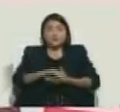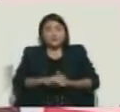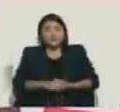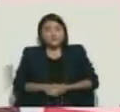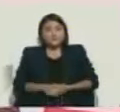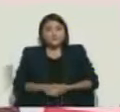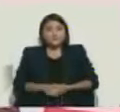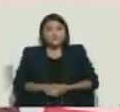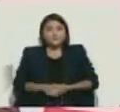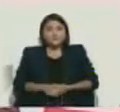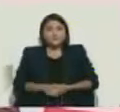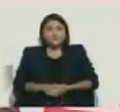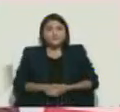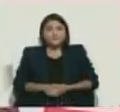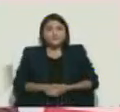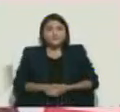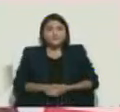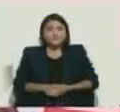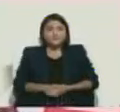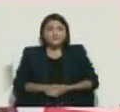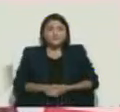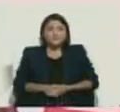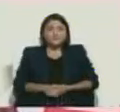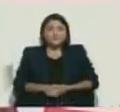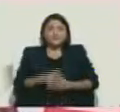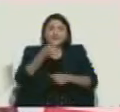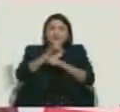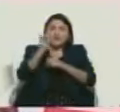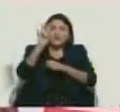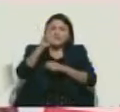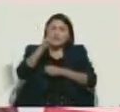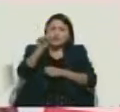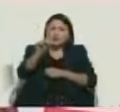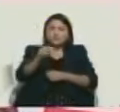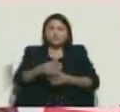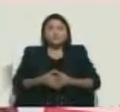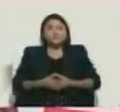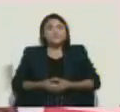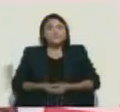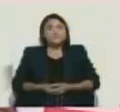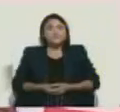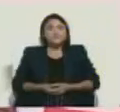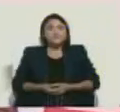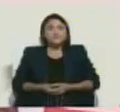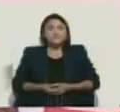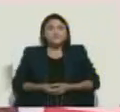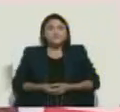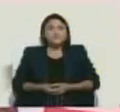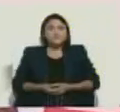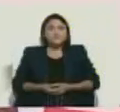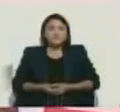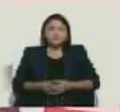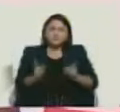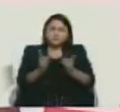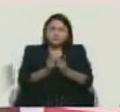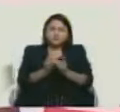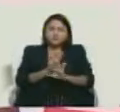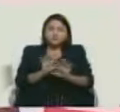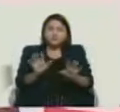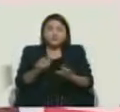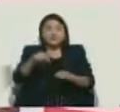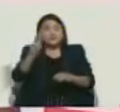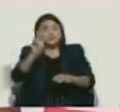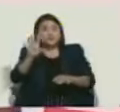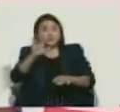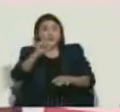Que estén dispuestos a no entregarla jamás. Eso es lo único que pedimos, más nada. Y estoy seguro que aquí hay